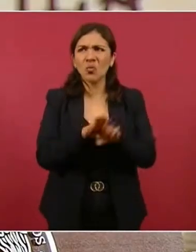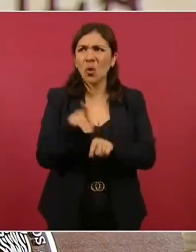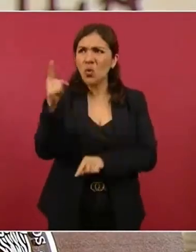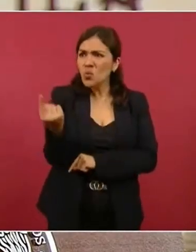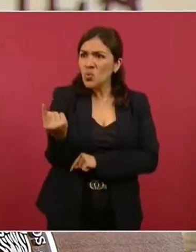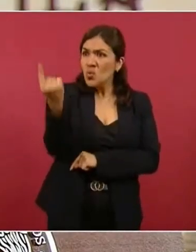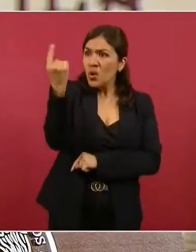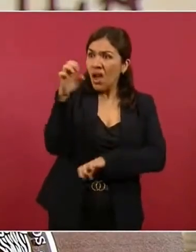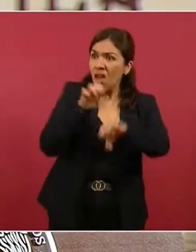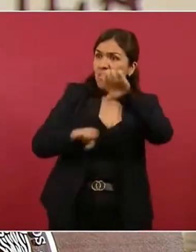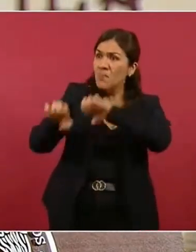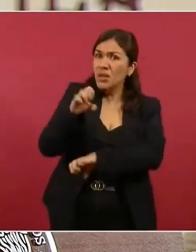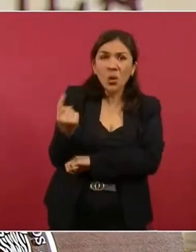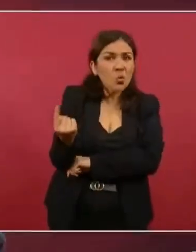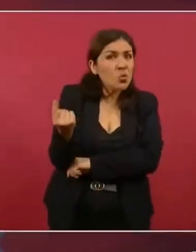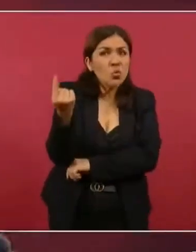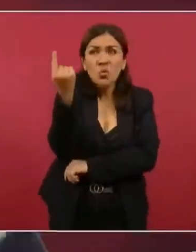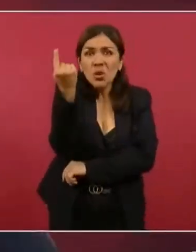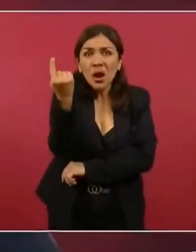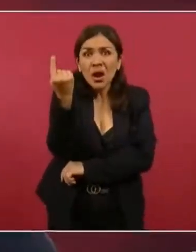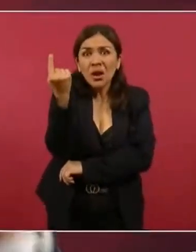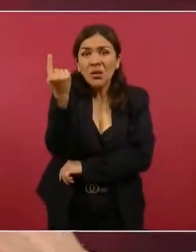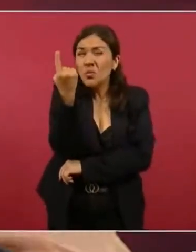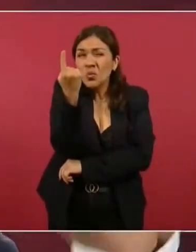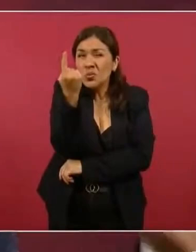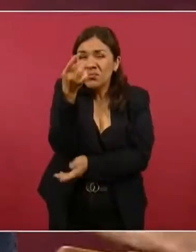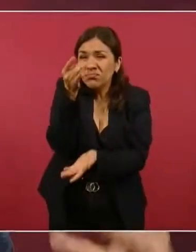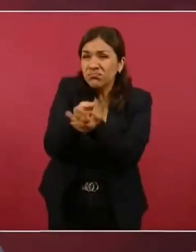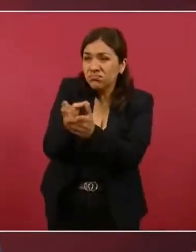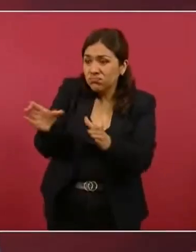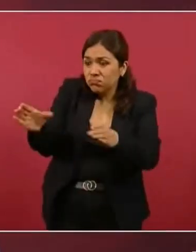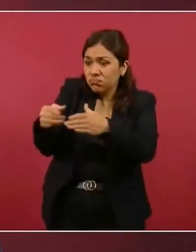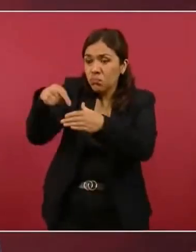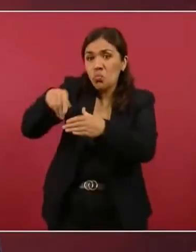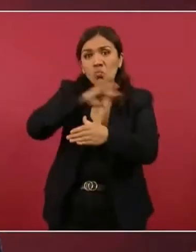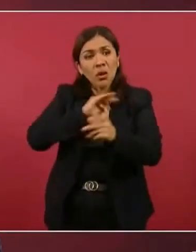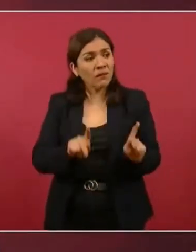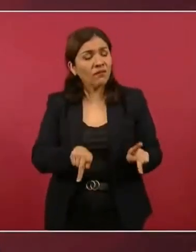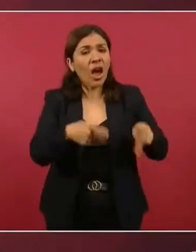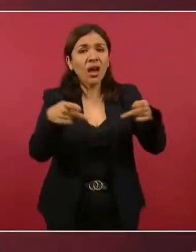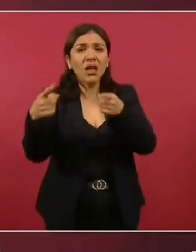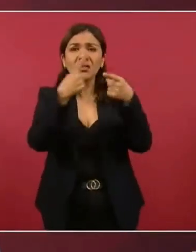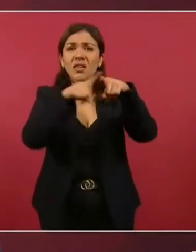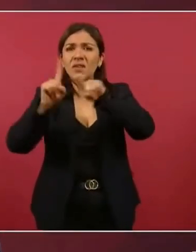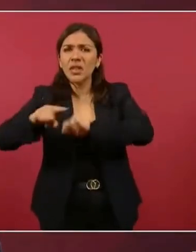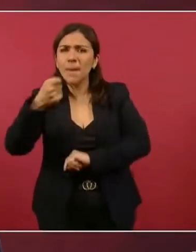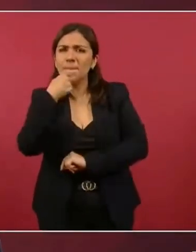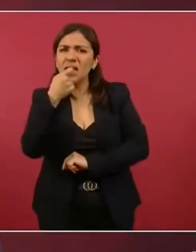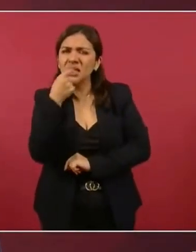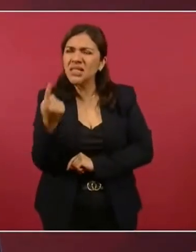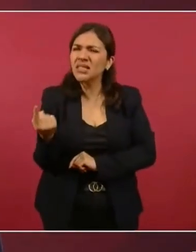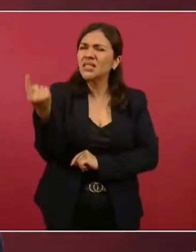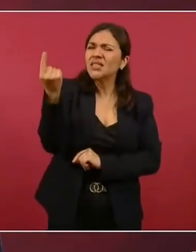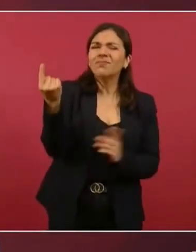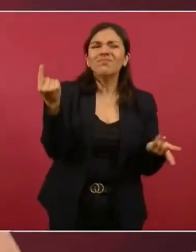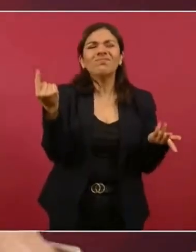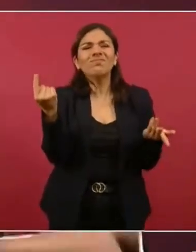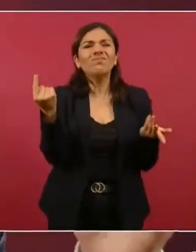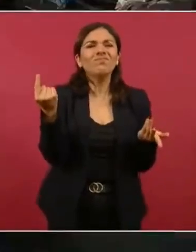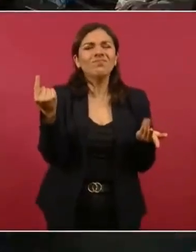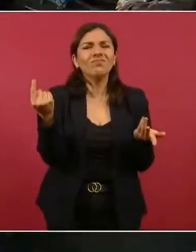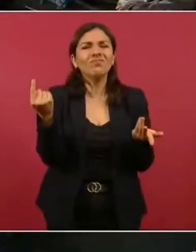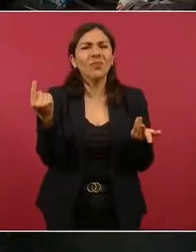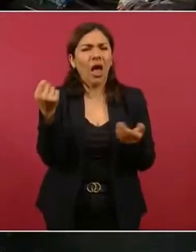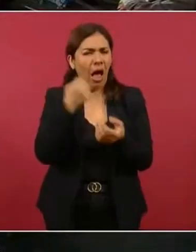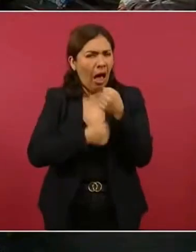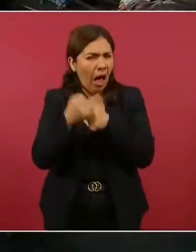monopolio, prácticamente era un monopolio, una sola compañía que le proveía de estos medicamentos al gobierno por